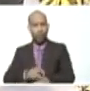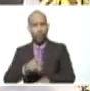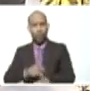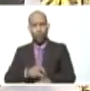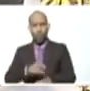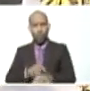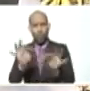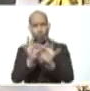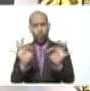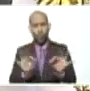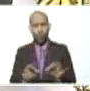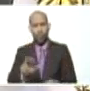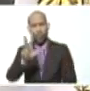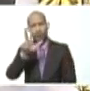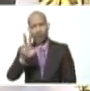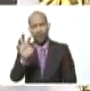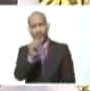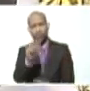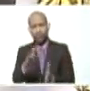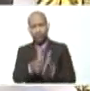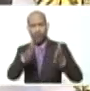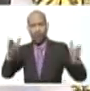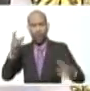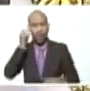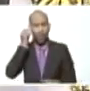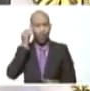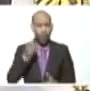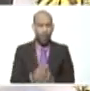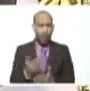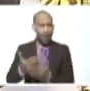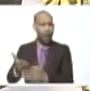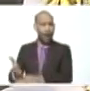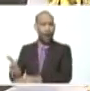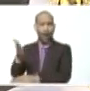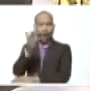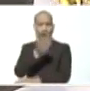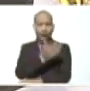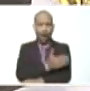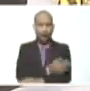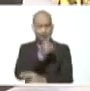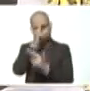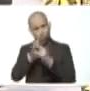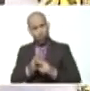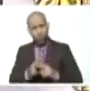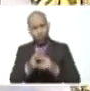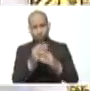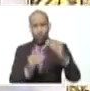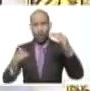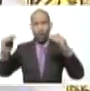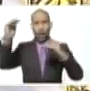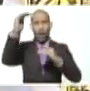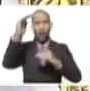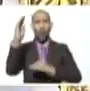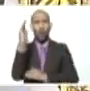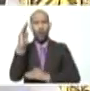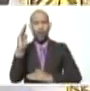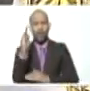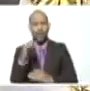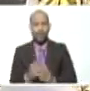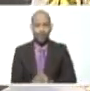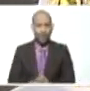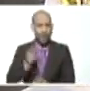a las de tres grandes mujeres que lo antecedieron en el honor de los altares: María de San